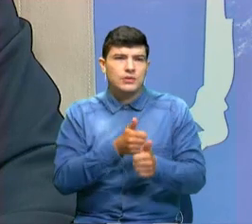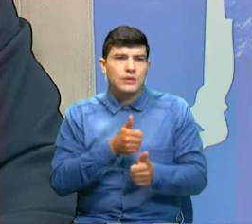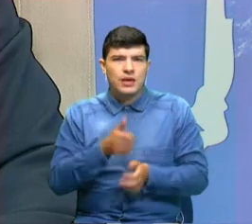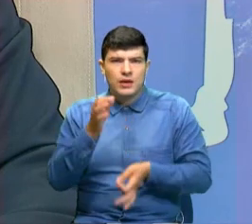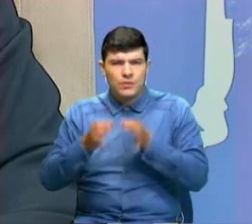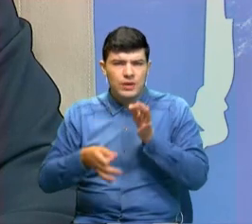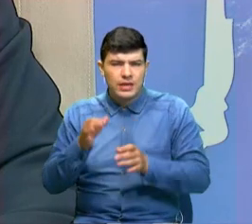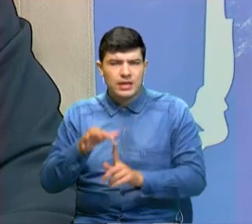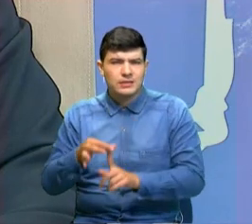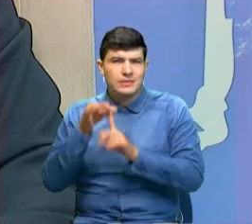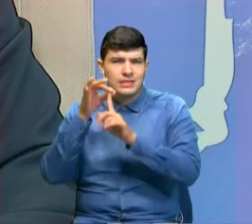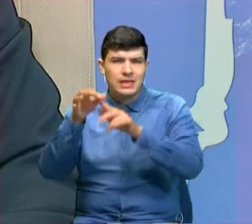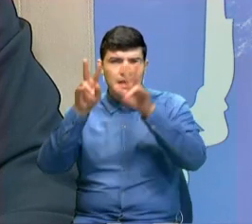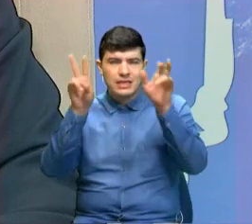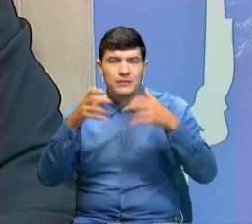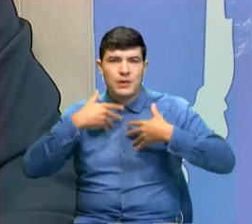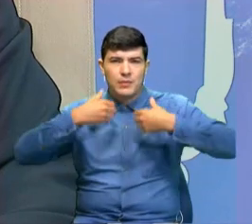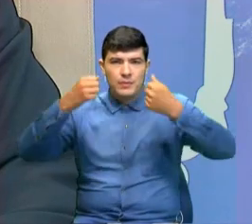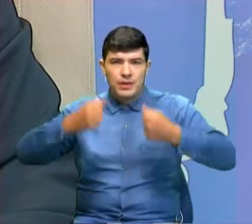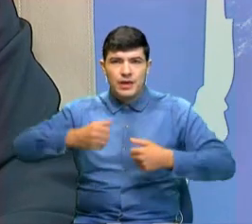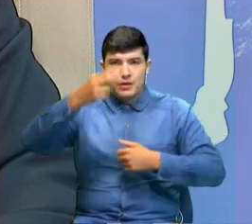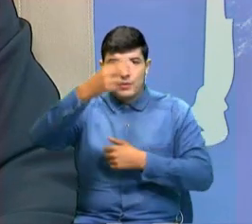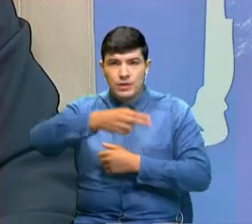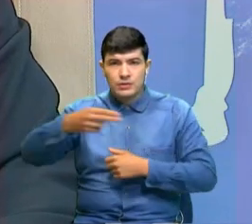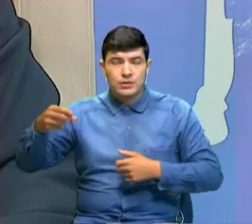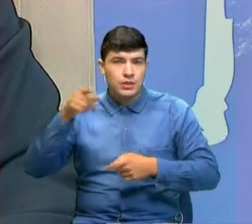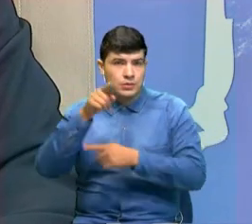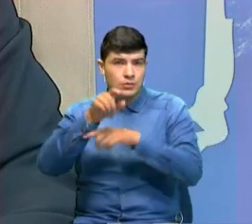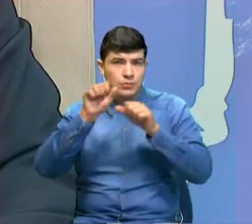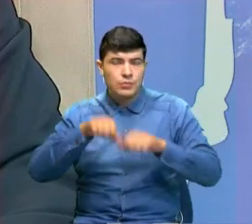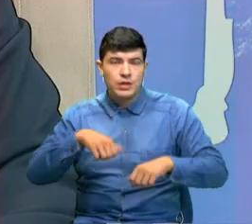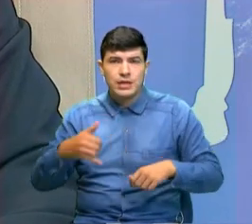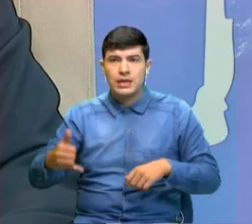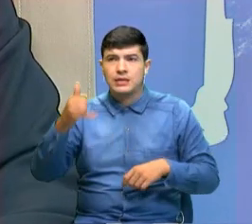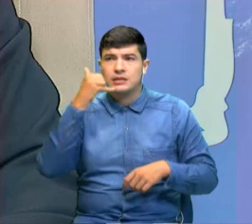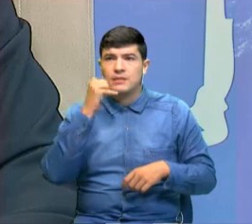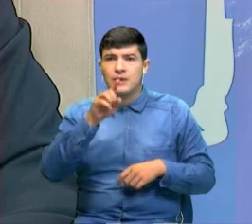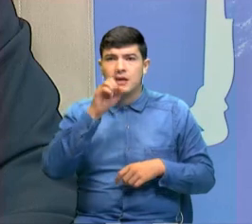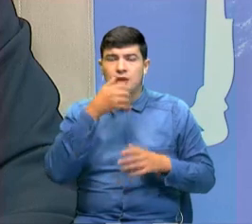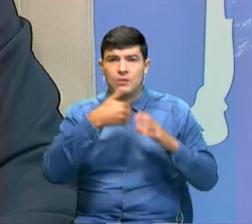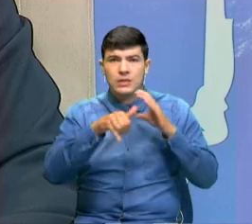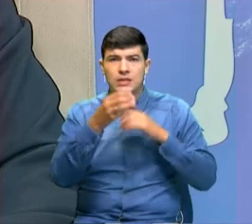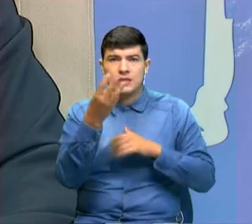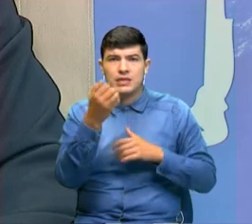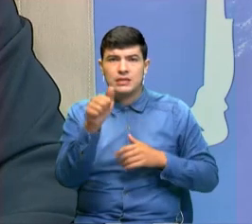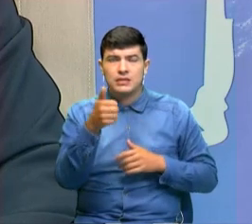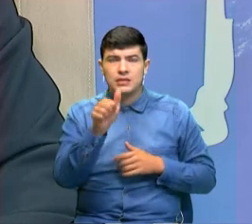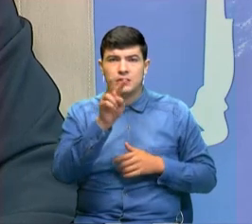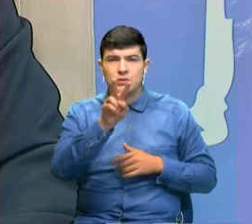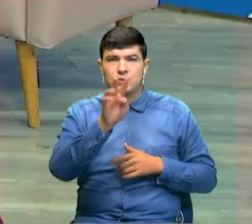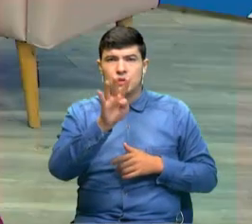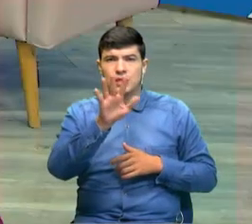jurídico especializado en temas de propiedad horizontal. Usted se puede comunicar con nosotros a través de WhatsApp